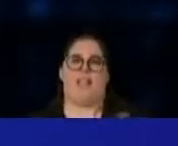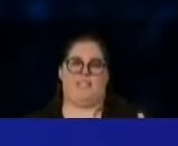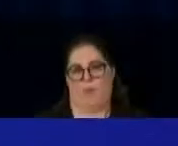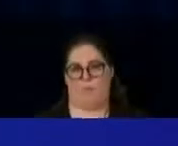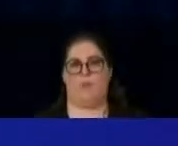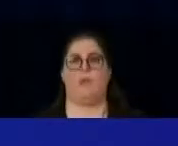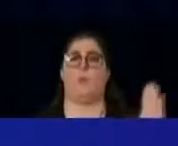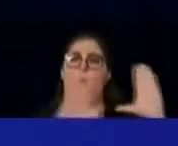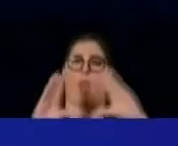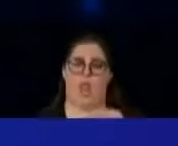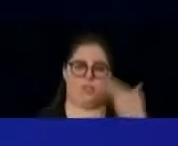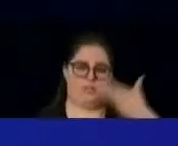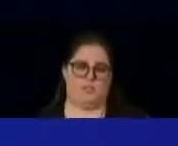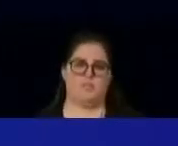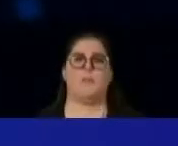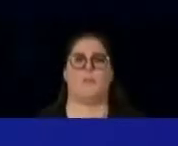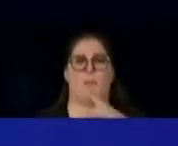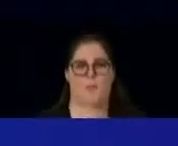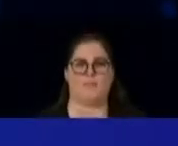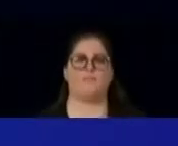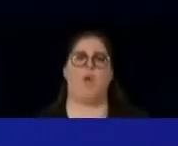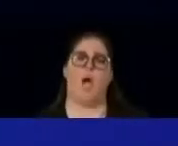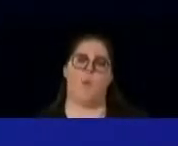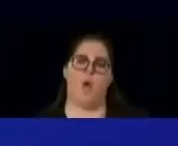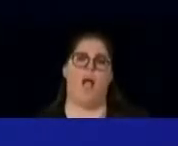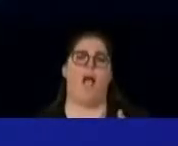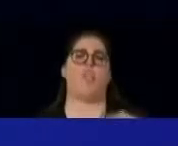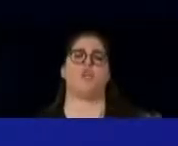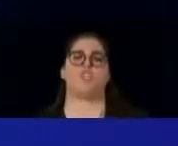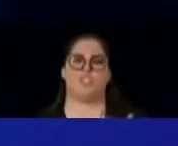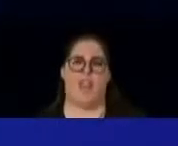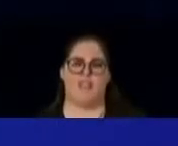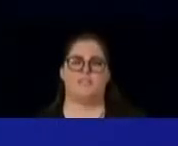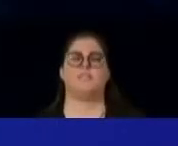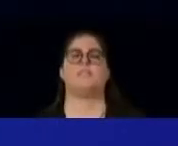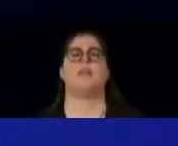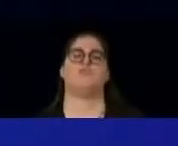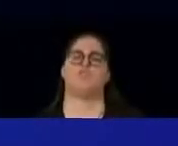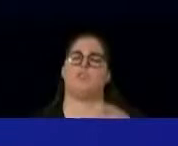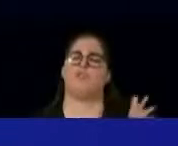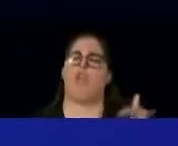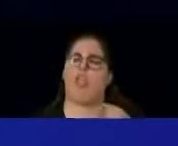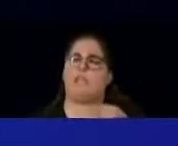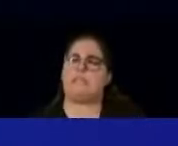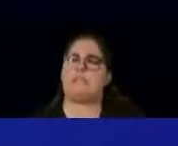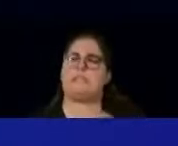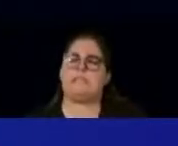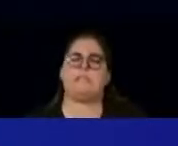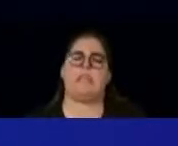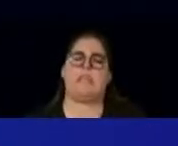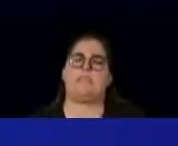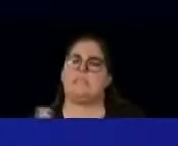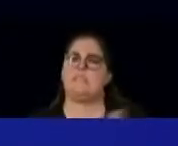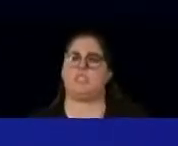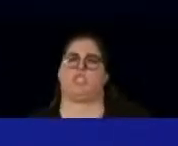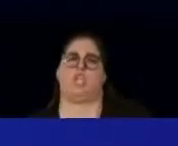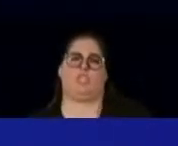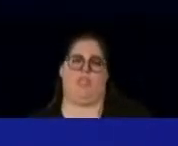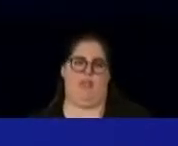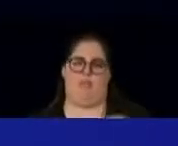varios ejes, sobre todo el económico, tal vez fue el más destacado. Claro, la Argentina tiene muchas deudas en lo económico. Y